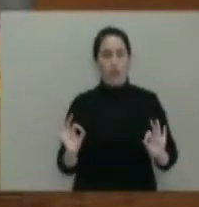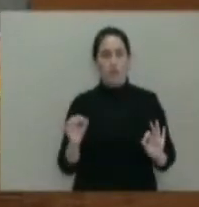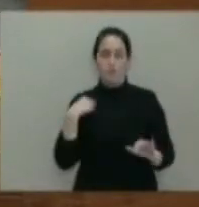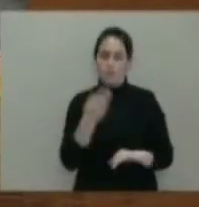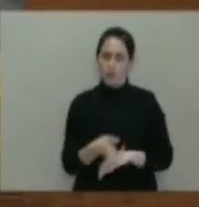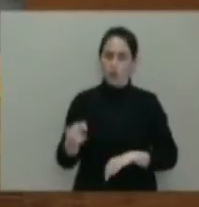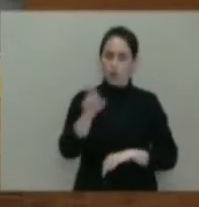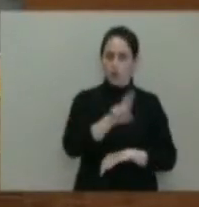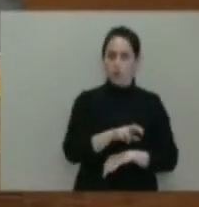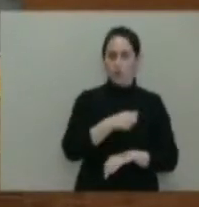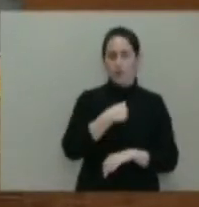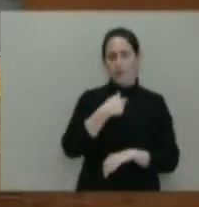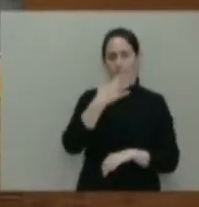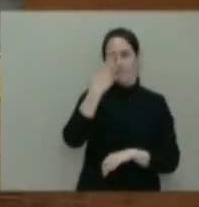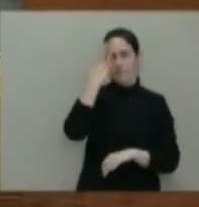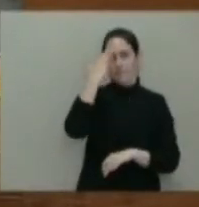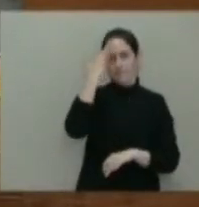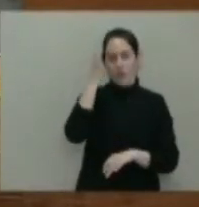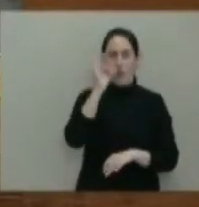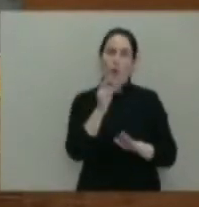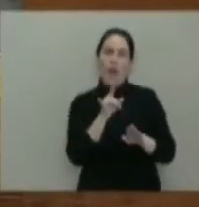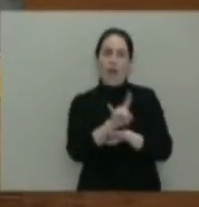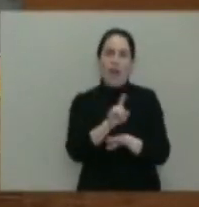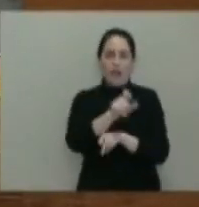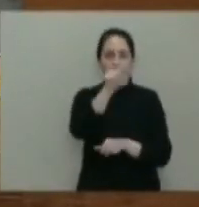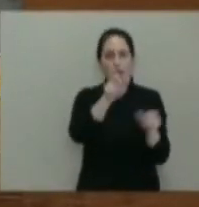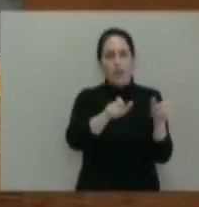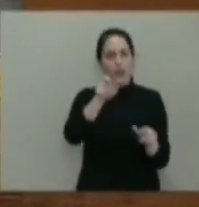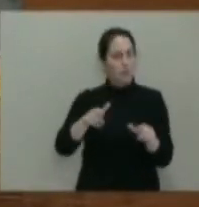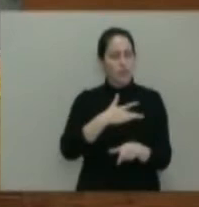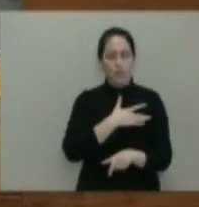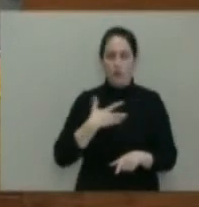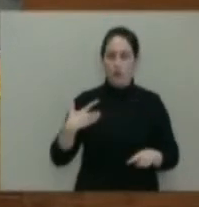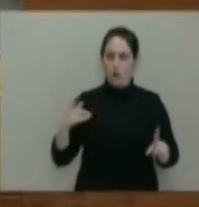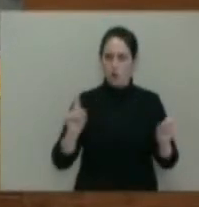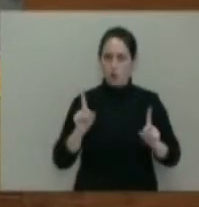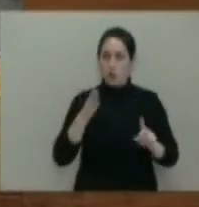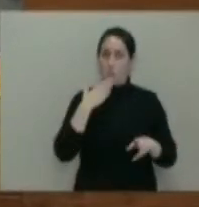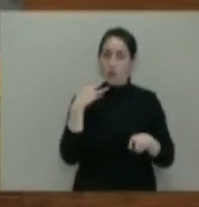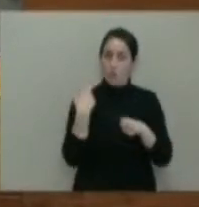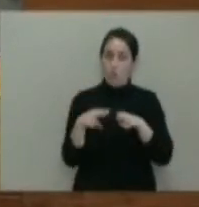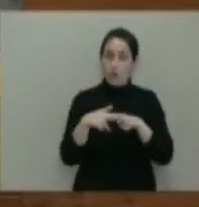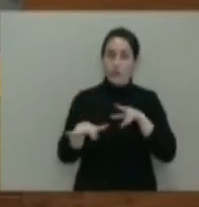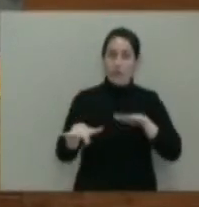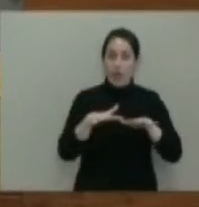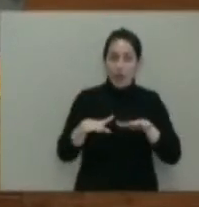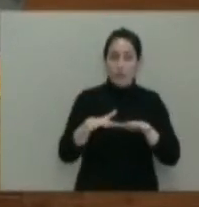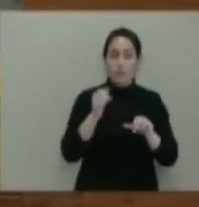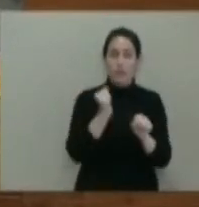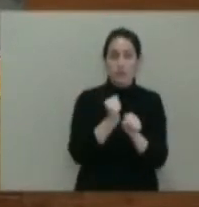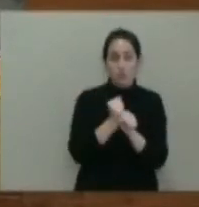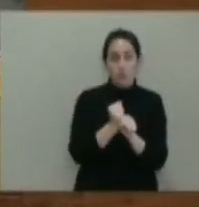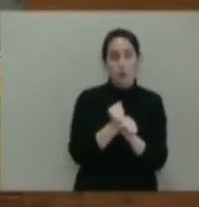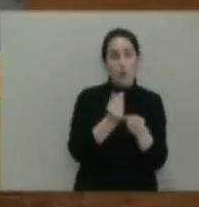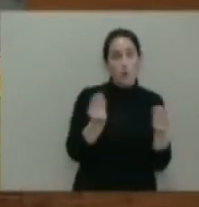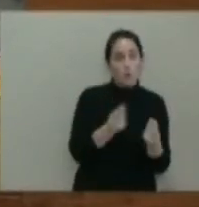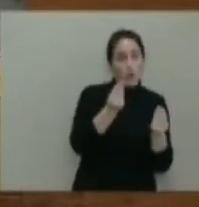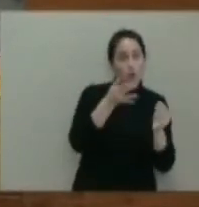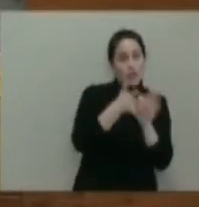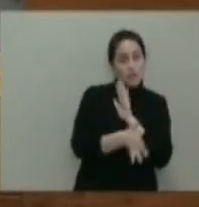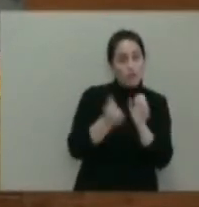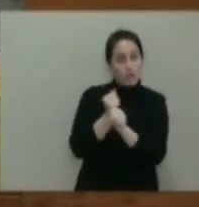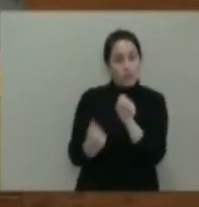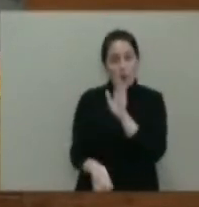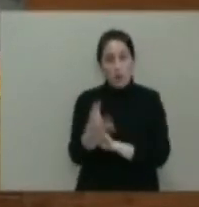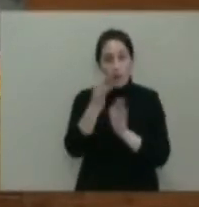Reitero, no somos ilusos, no pretendemos engañar a nadie, somos conscientes que una mejora de las políticas activas no va a generar puestos de trabajo por